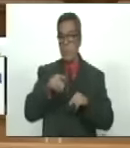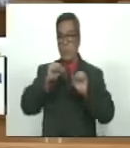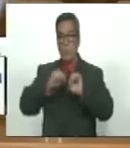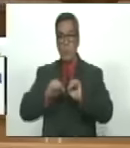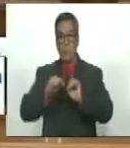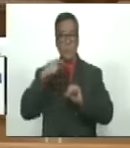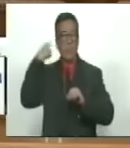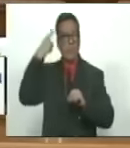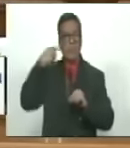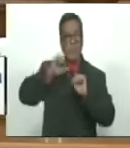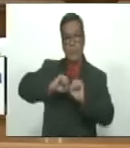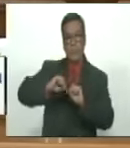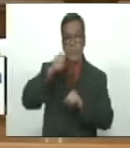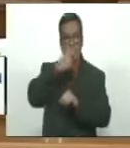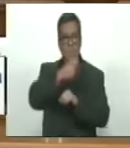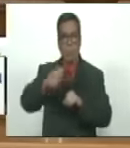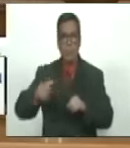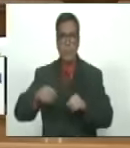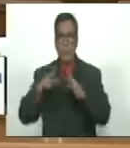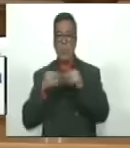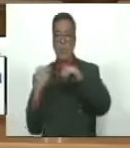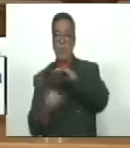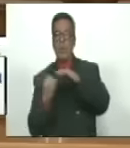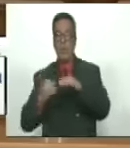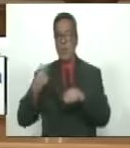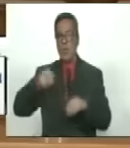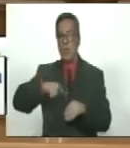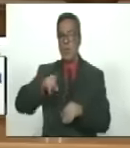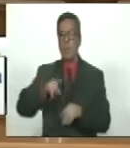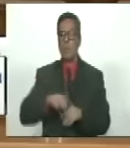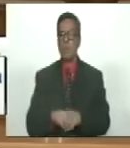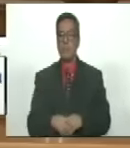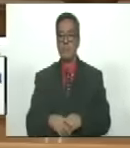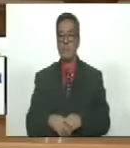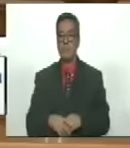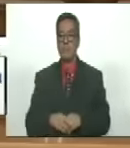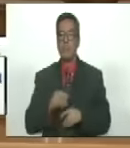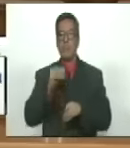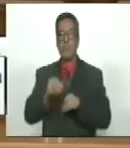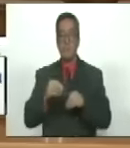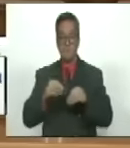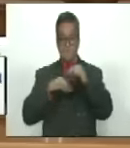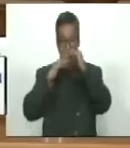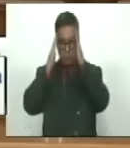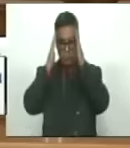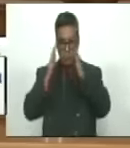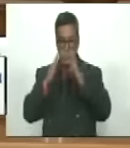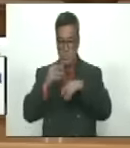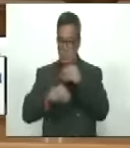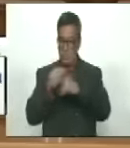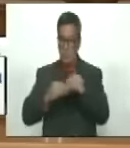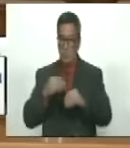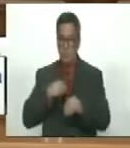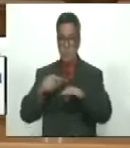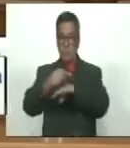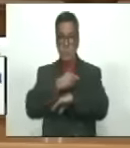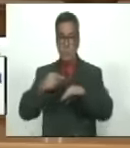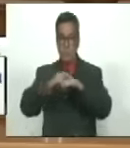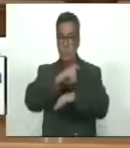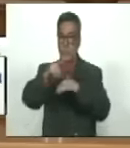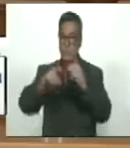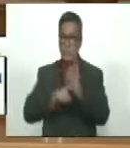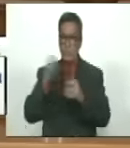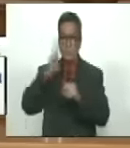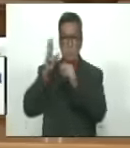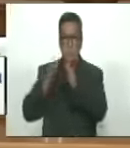hacerse loco con el mandato del pueblo. Todas las instituciones tenemos el deber de acatar el mandato de nuestro pueblo. El Estado completo, el